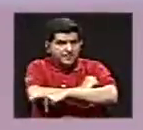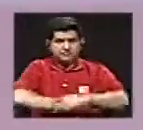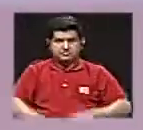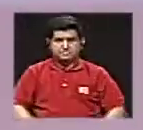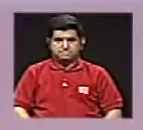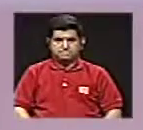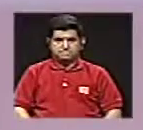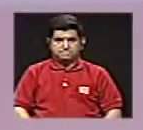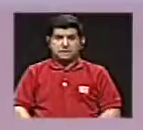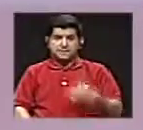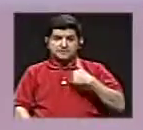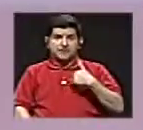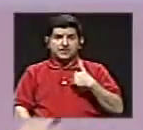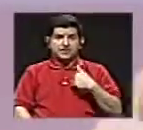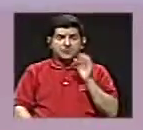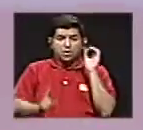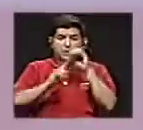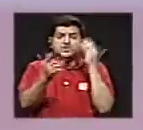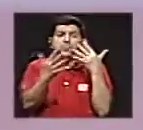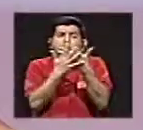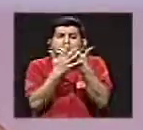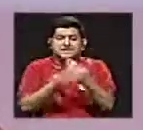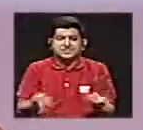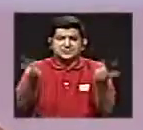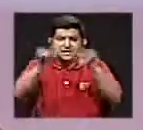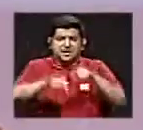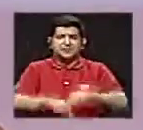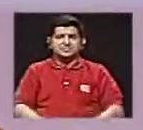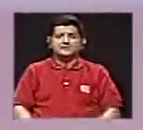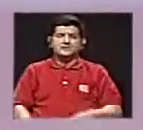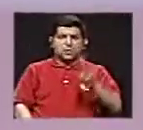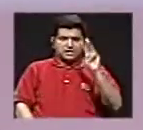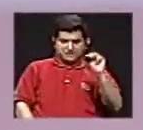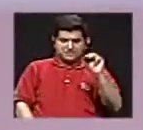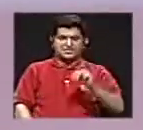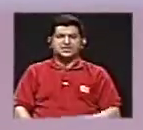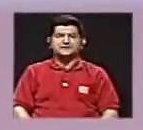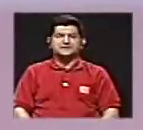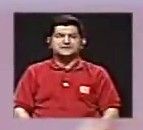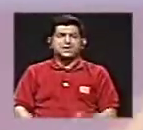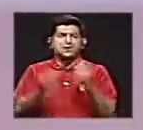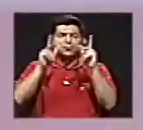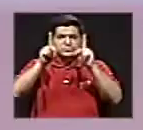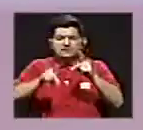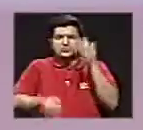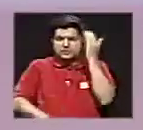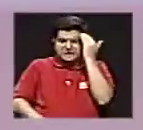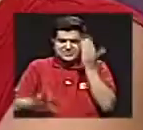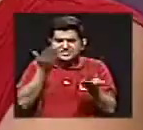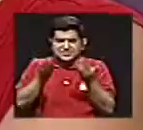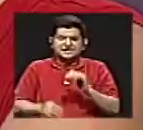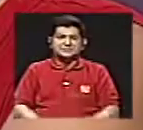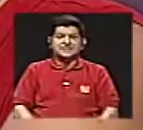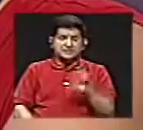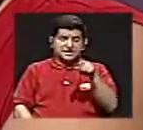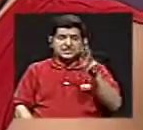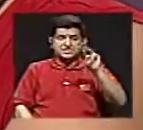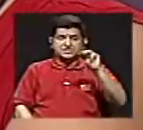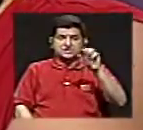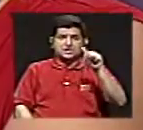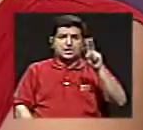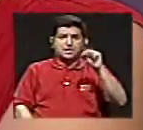que tienen cárcel. Por ejemplo, el caso de Maxi, que bueno, muchos de ustedes deben de conocer a Maxi, en Manzanillo,